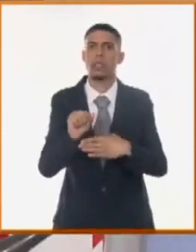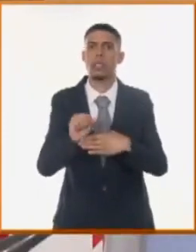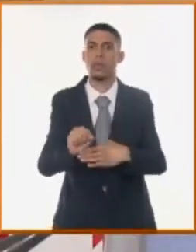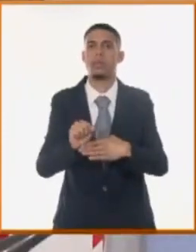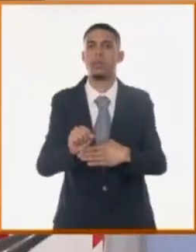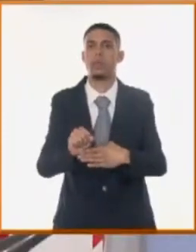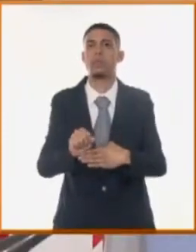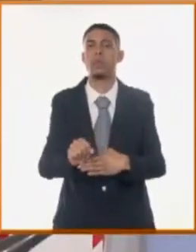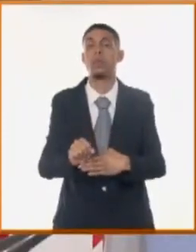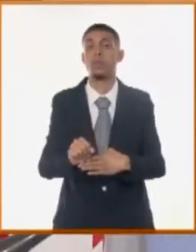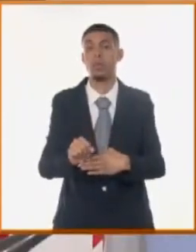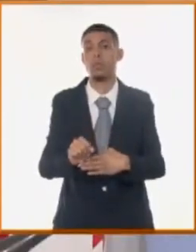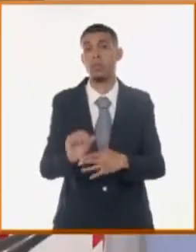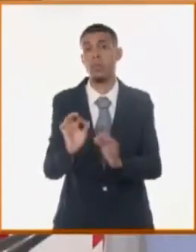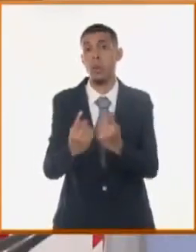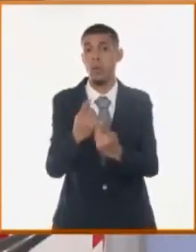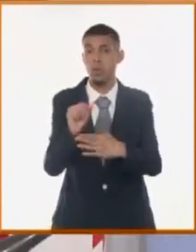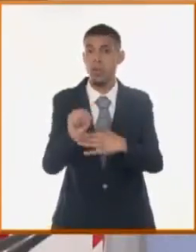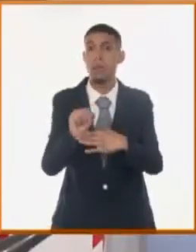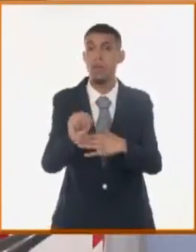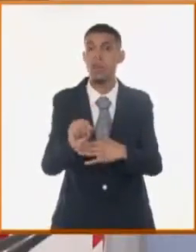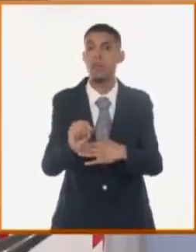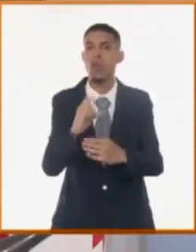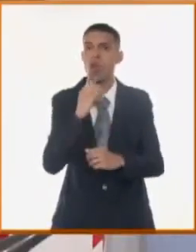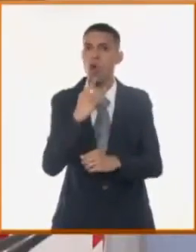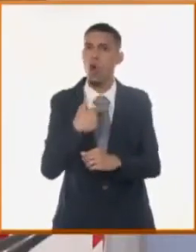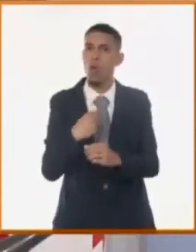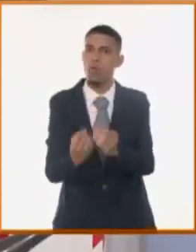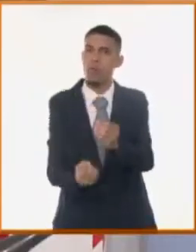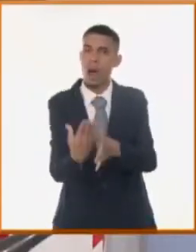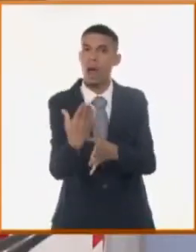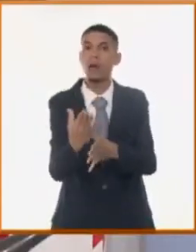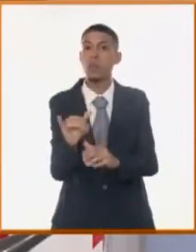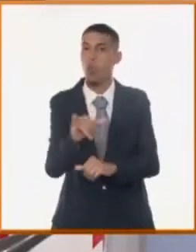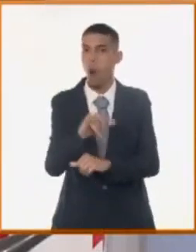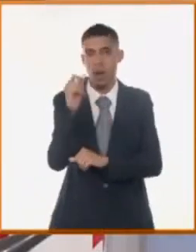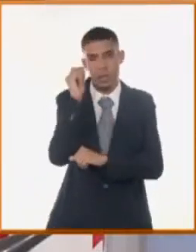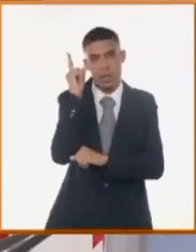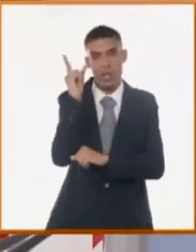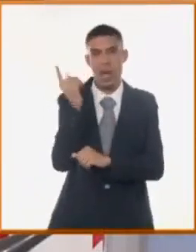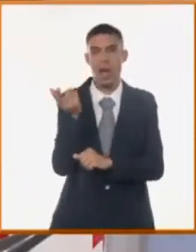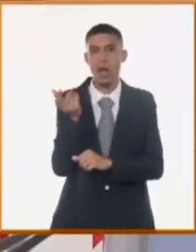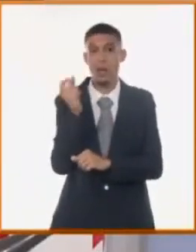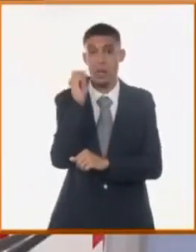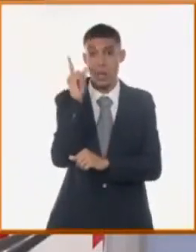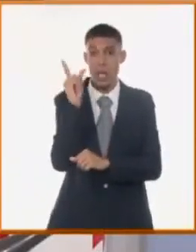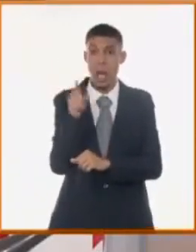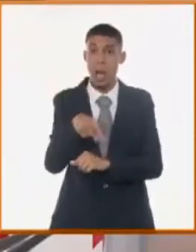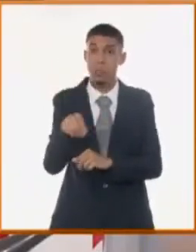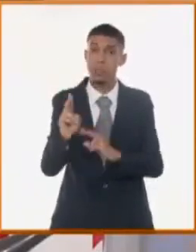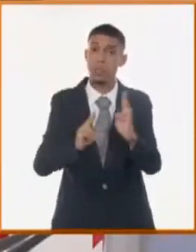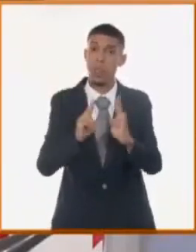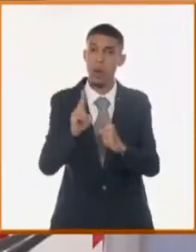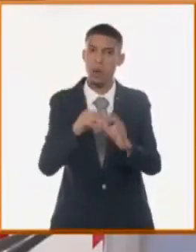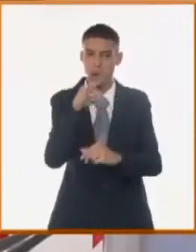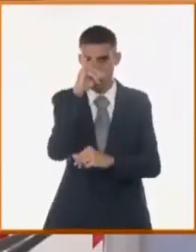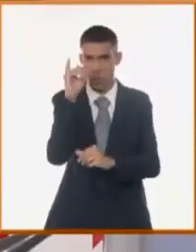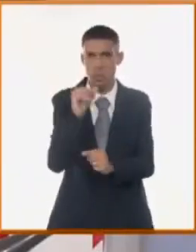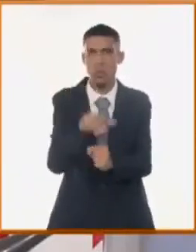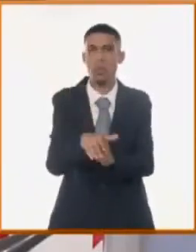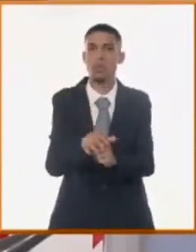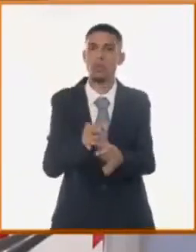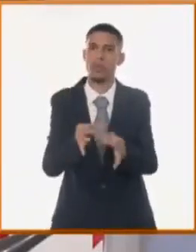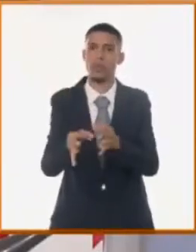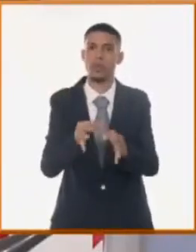la innovación y siempre agradecemos cualquier opinión que de algún modo vaya en este sentido,